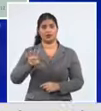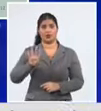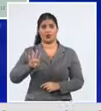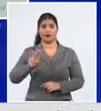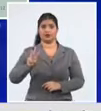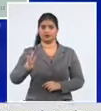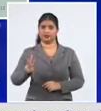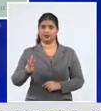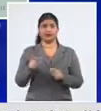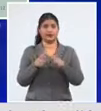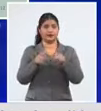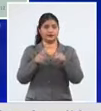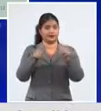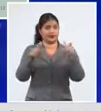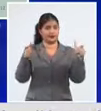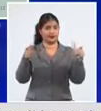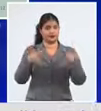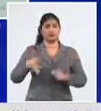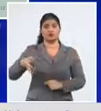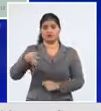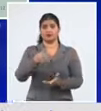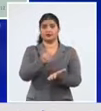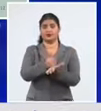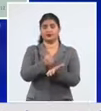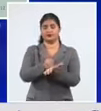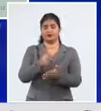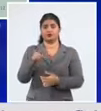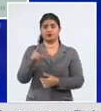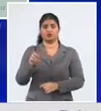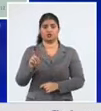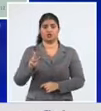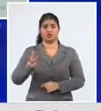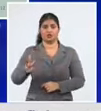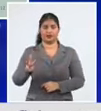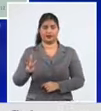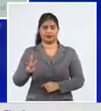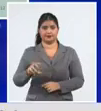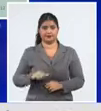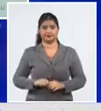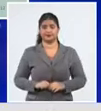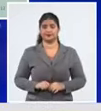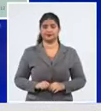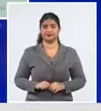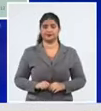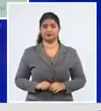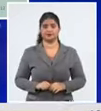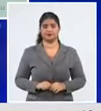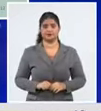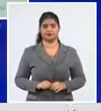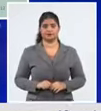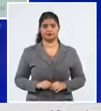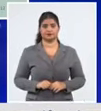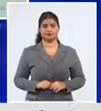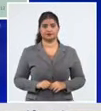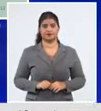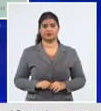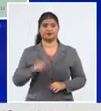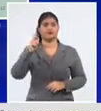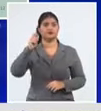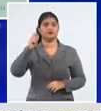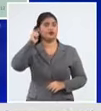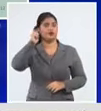La cifra mayor ayer en el municipio de Camagüey 203, el 37,4%, Florida